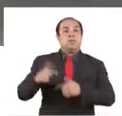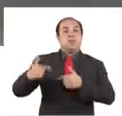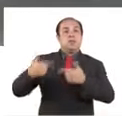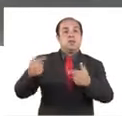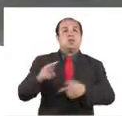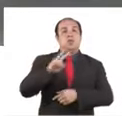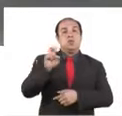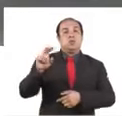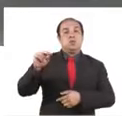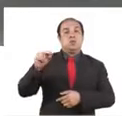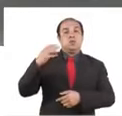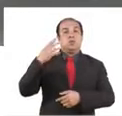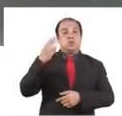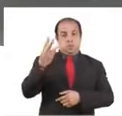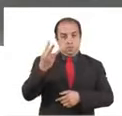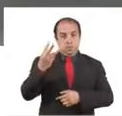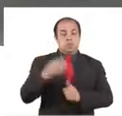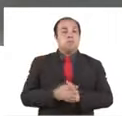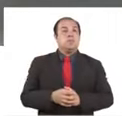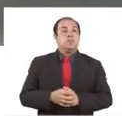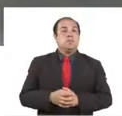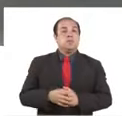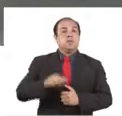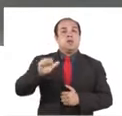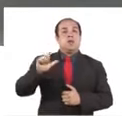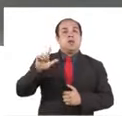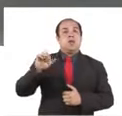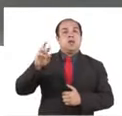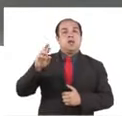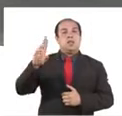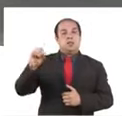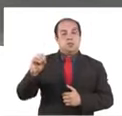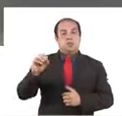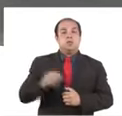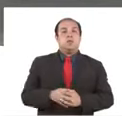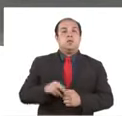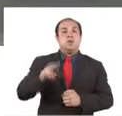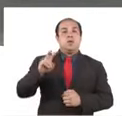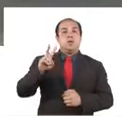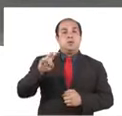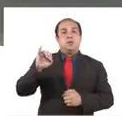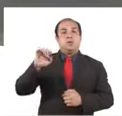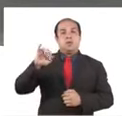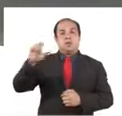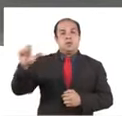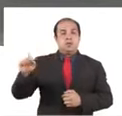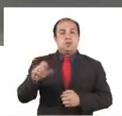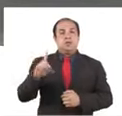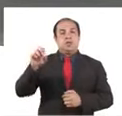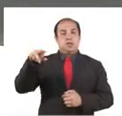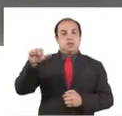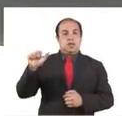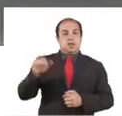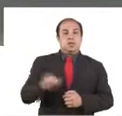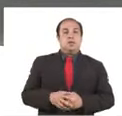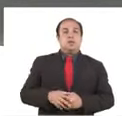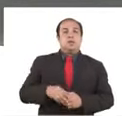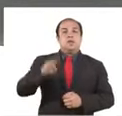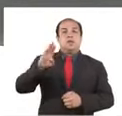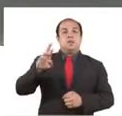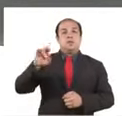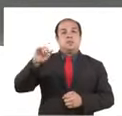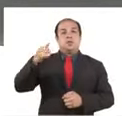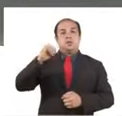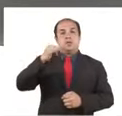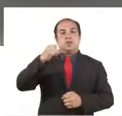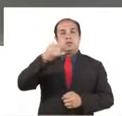generación 283 Alejandro Villegas, Diana Yanira, Reyes Cisneros, Bridget